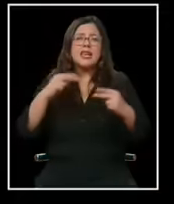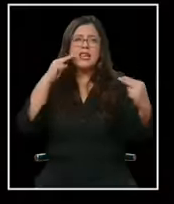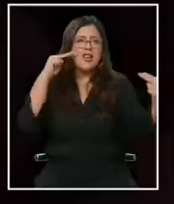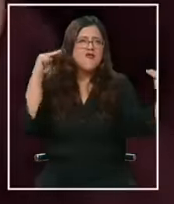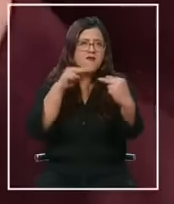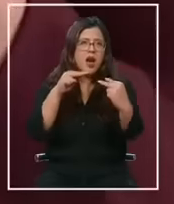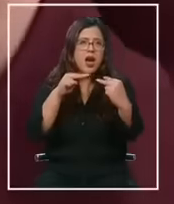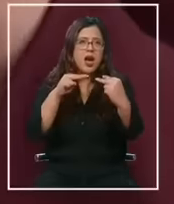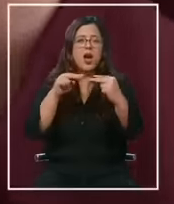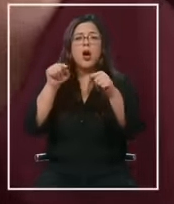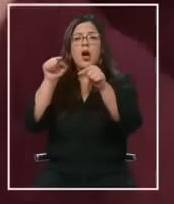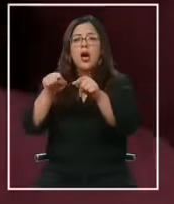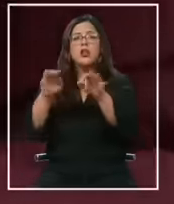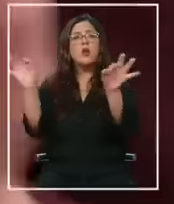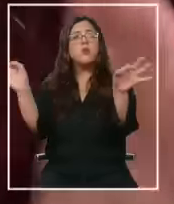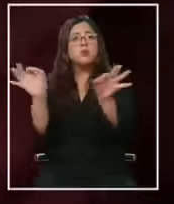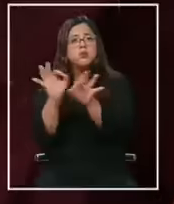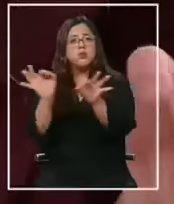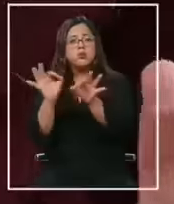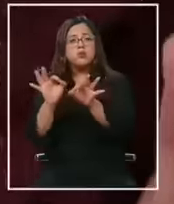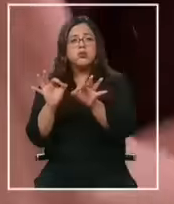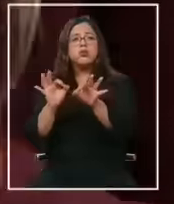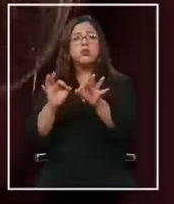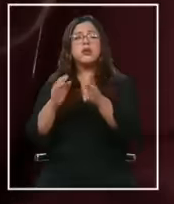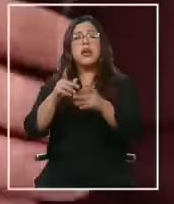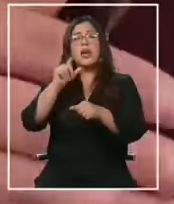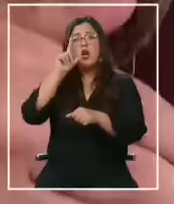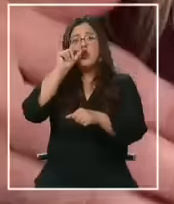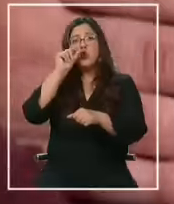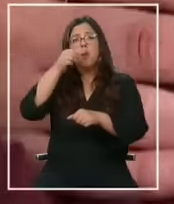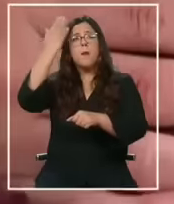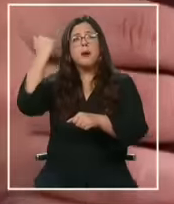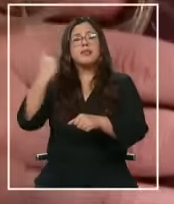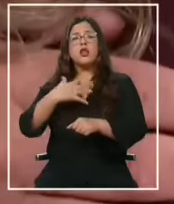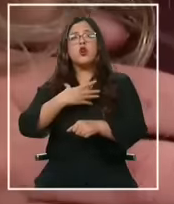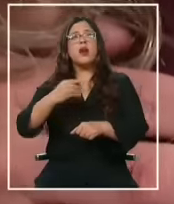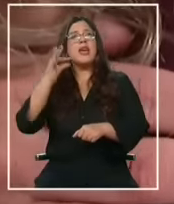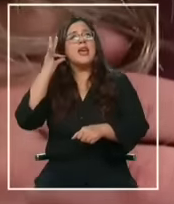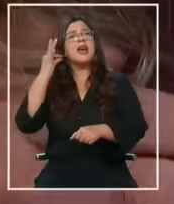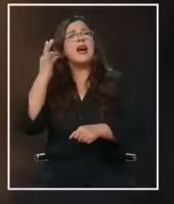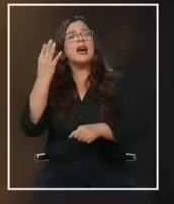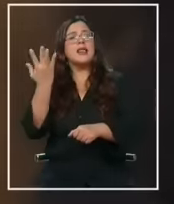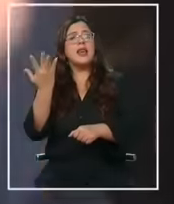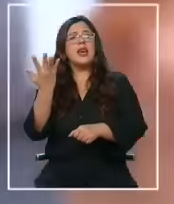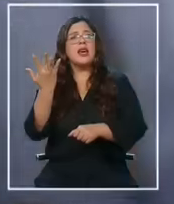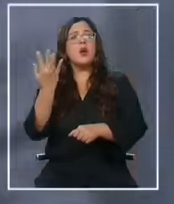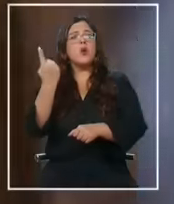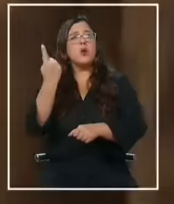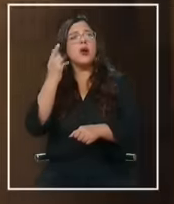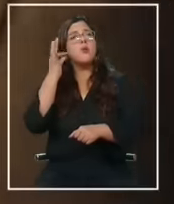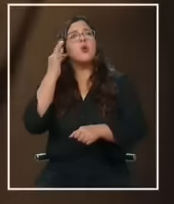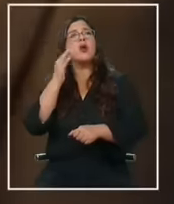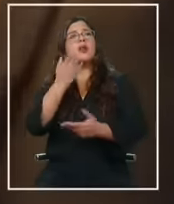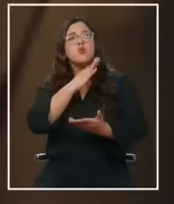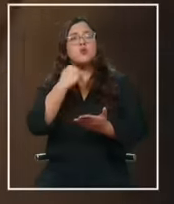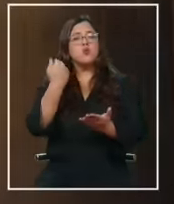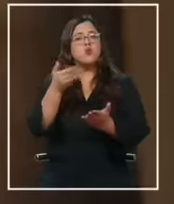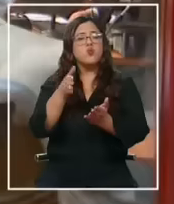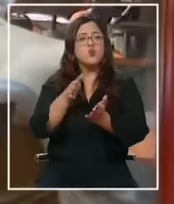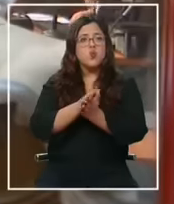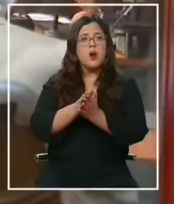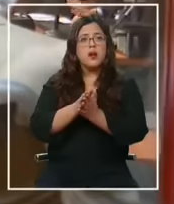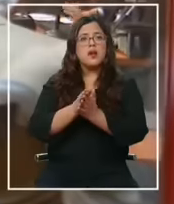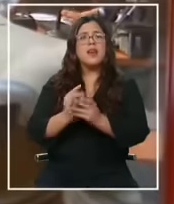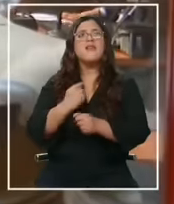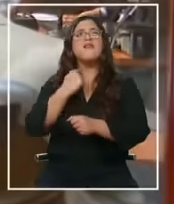cara. Este es el relato que en octubre pasado entregaba 24 horas la hija de una de las 2 víctimas que esta jornada obtuvieron